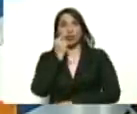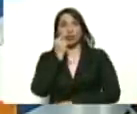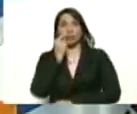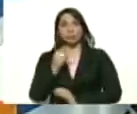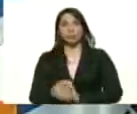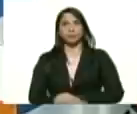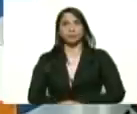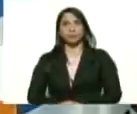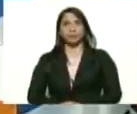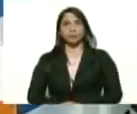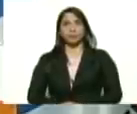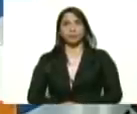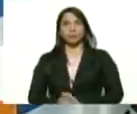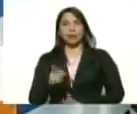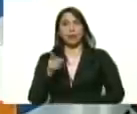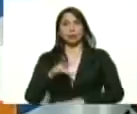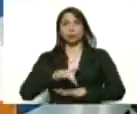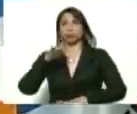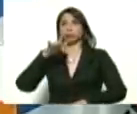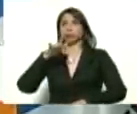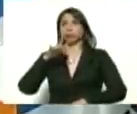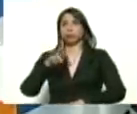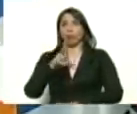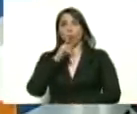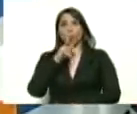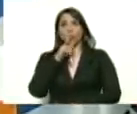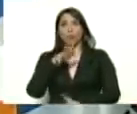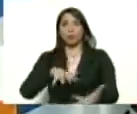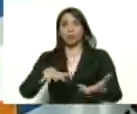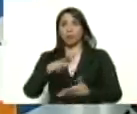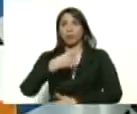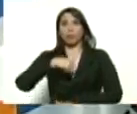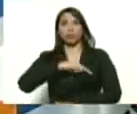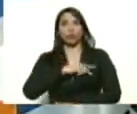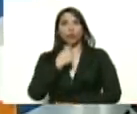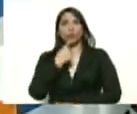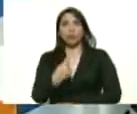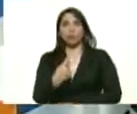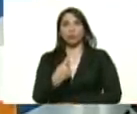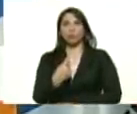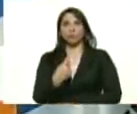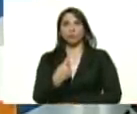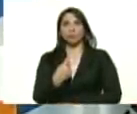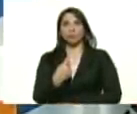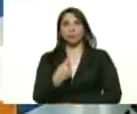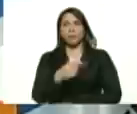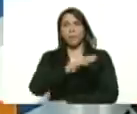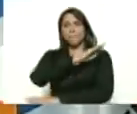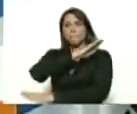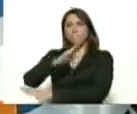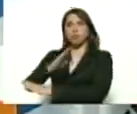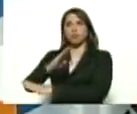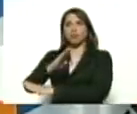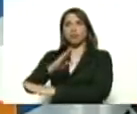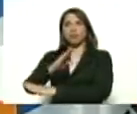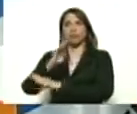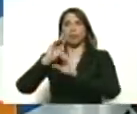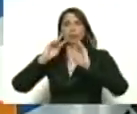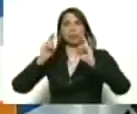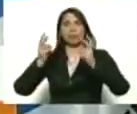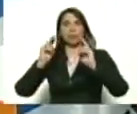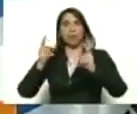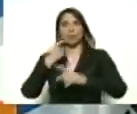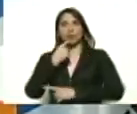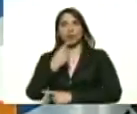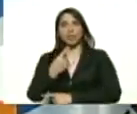obviamente un delito grave que nosotros hemos precalificado e imputado en los términos que establece la ley.